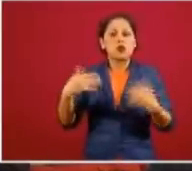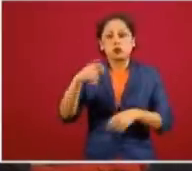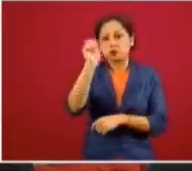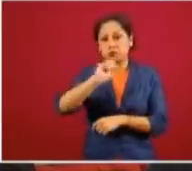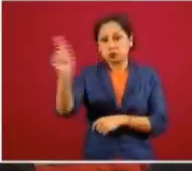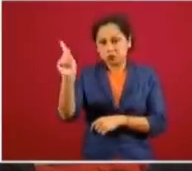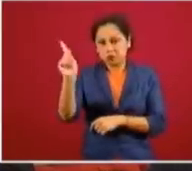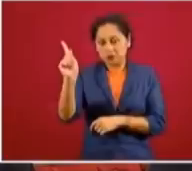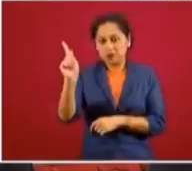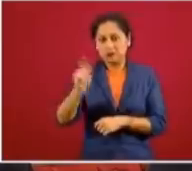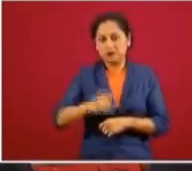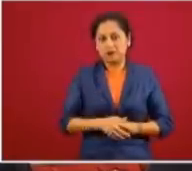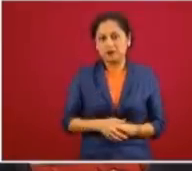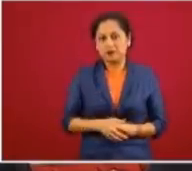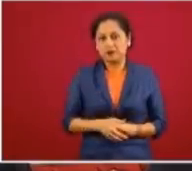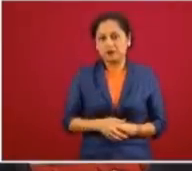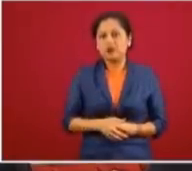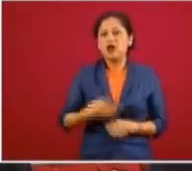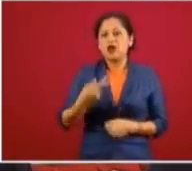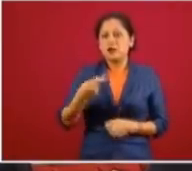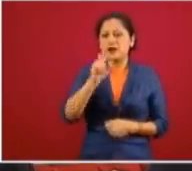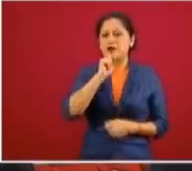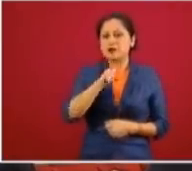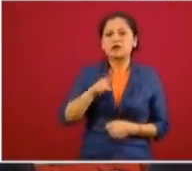facilidades para exponer,